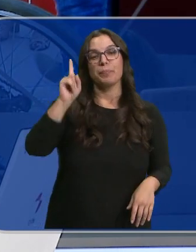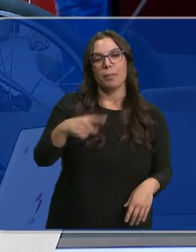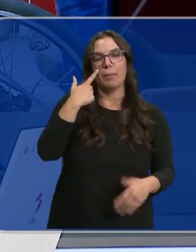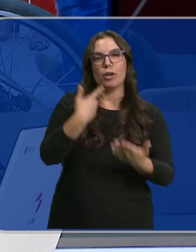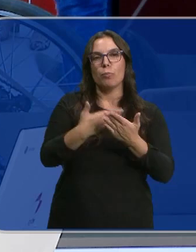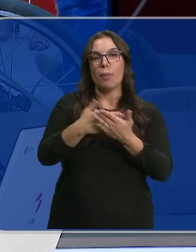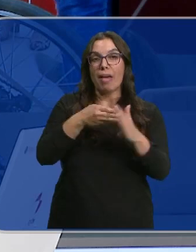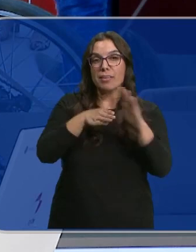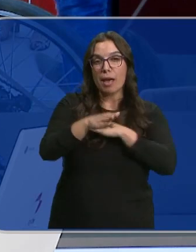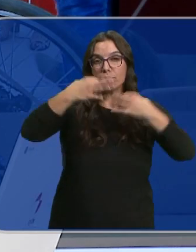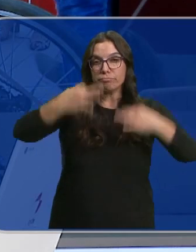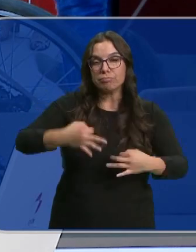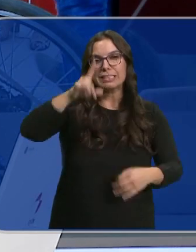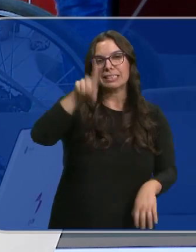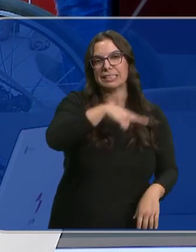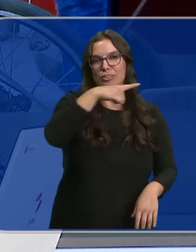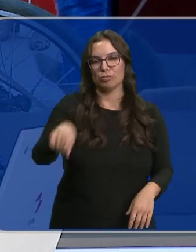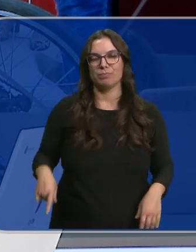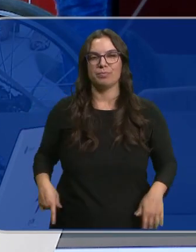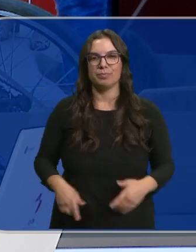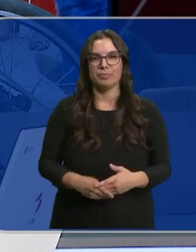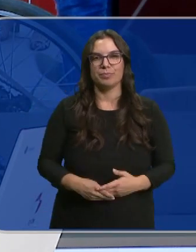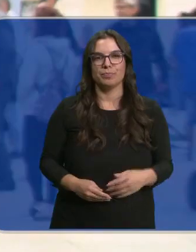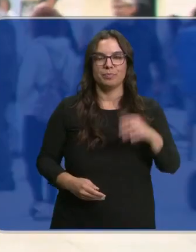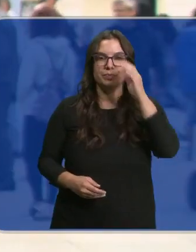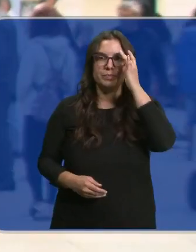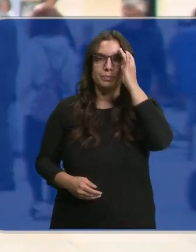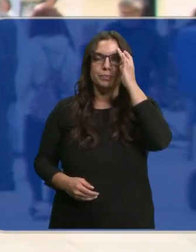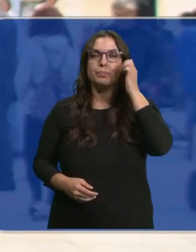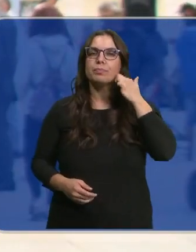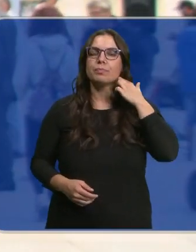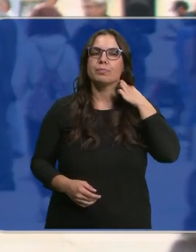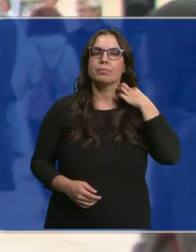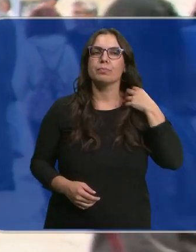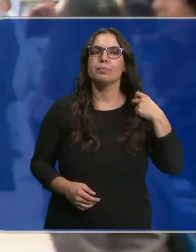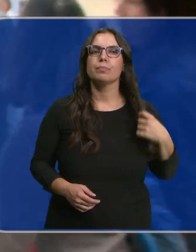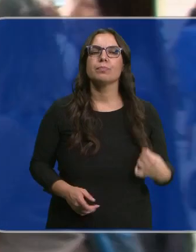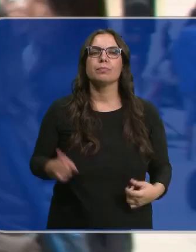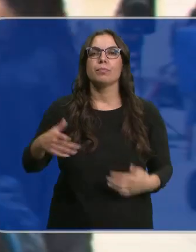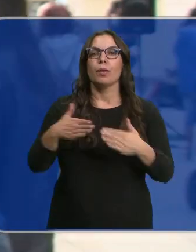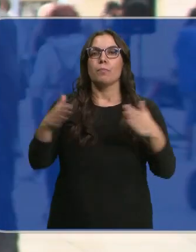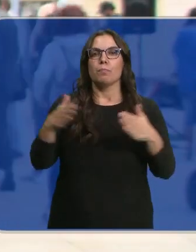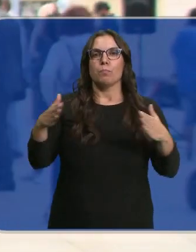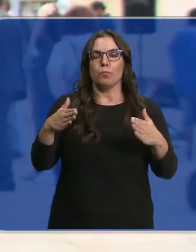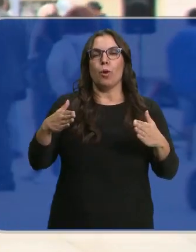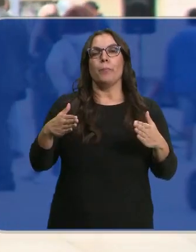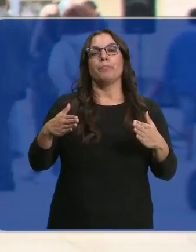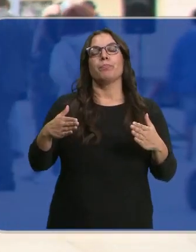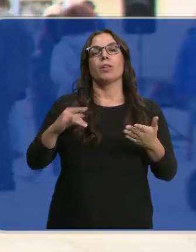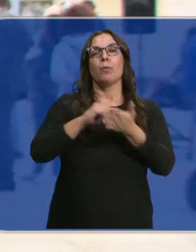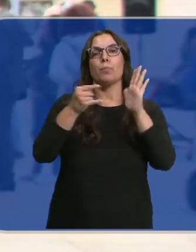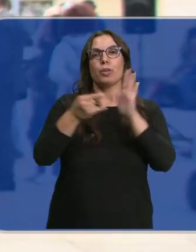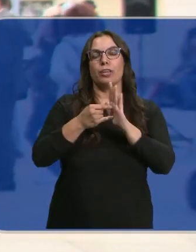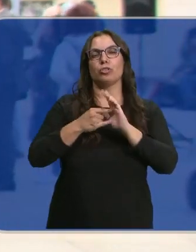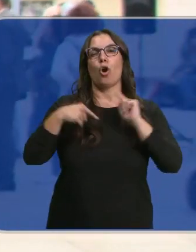comprobar la accesibilidad del recorrido. Álvaro Peinado. Arranca sobre 7 ruedas el proyecto de